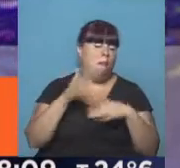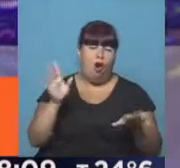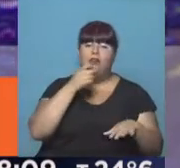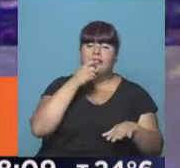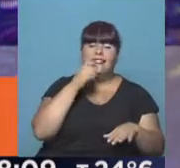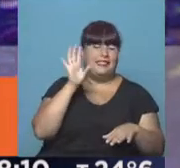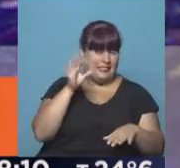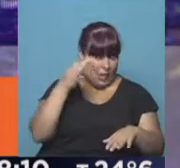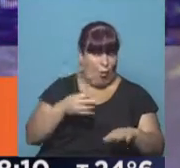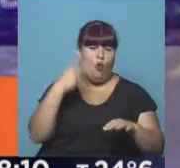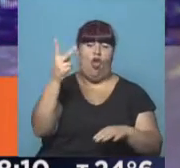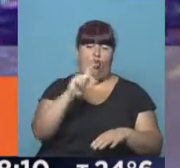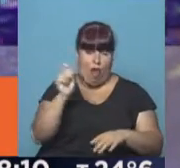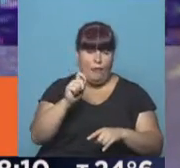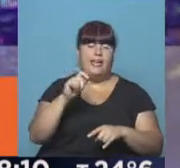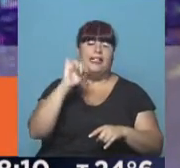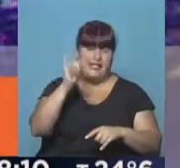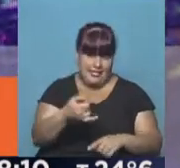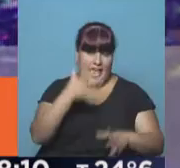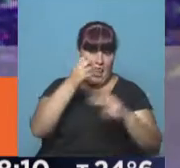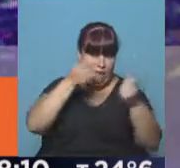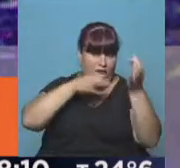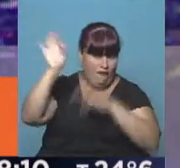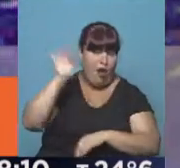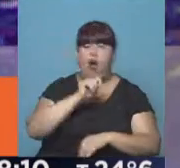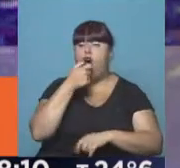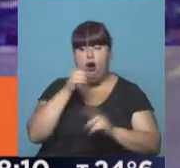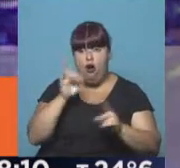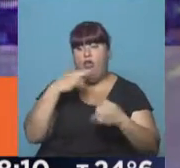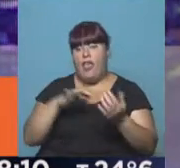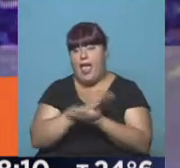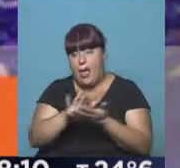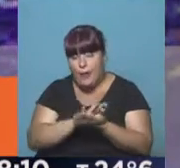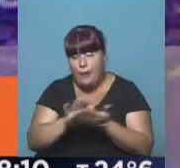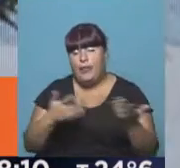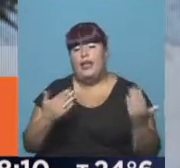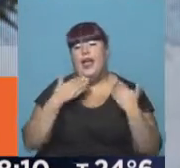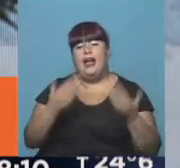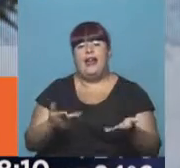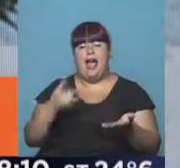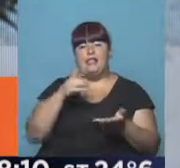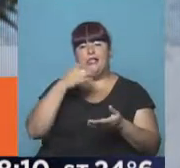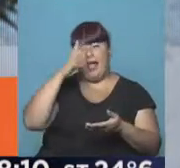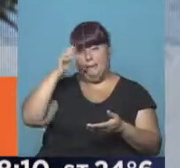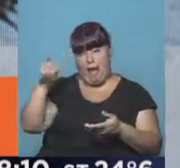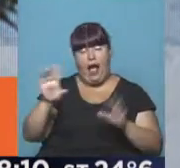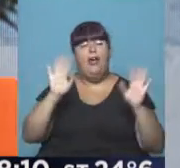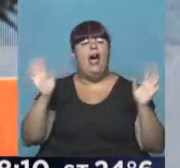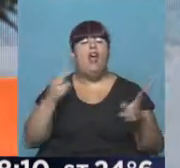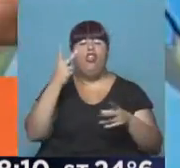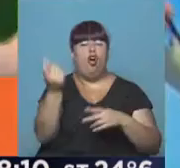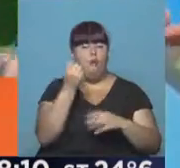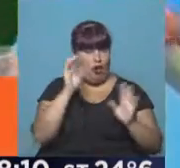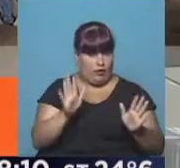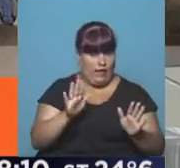que es muy probable que dentro de 60 días si entre los limones o si no va a haber que negociar lo sé a través de la diplomacia importante son dos cosas